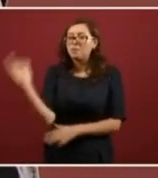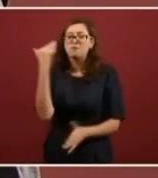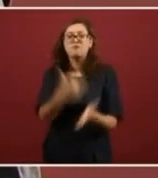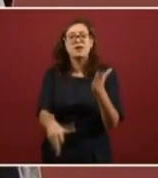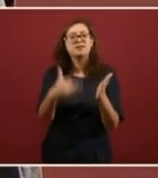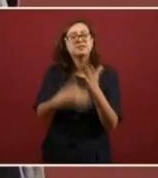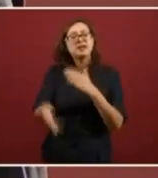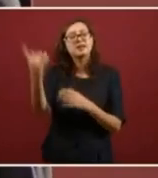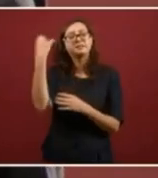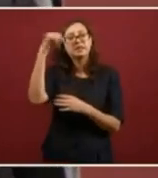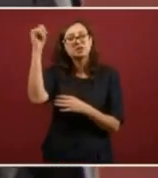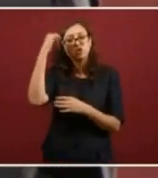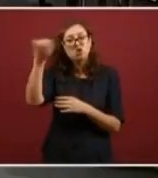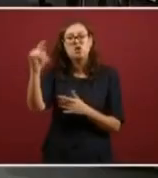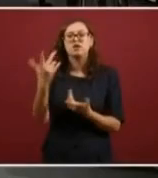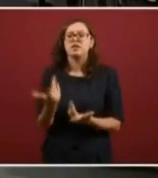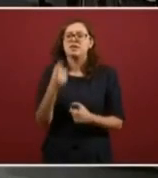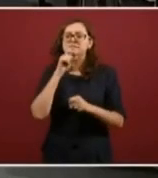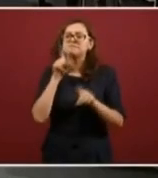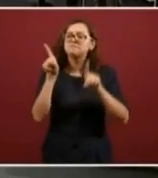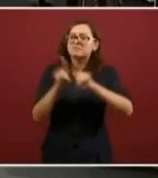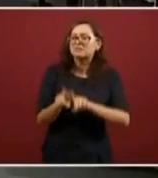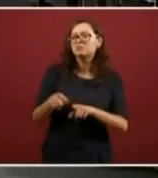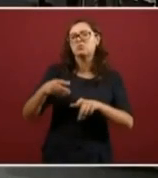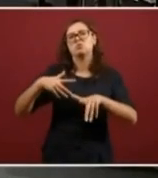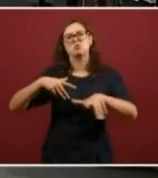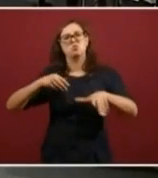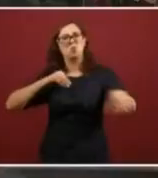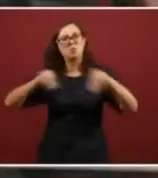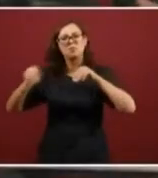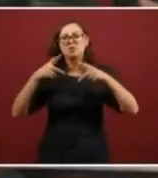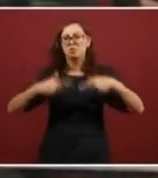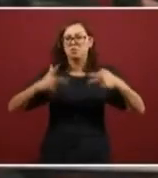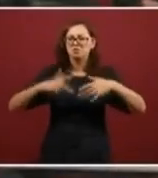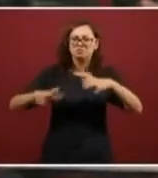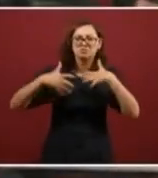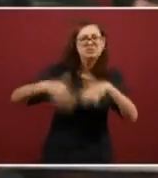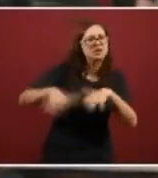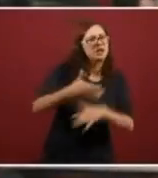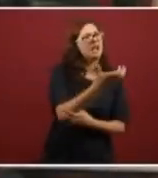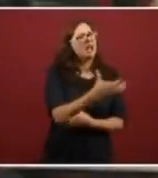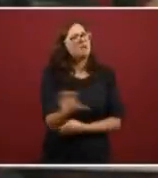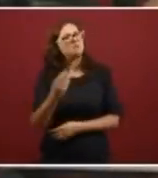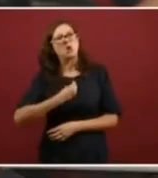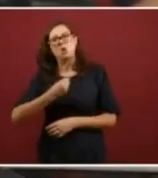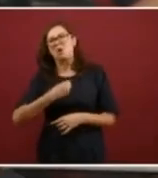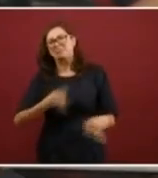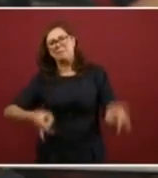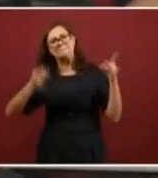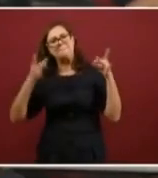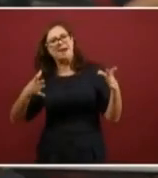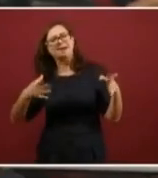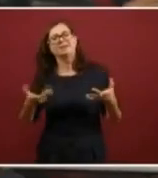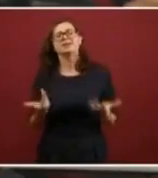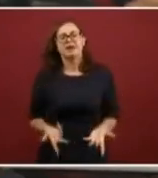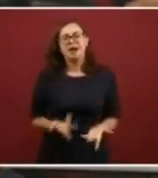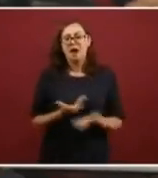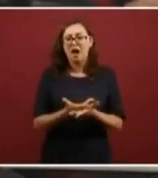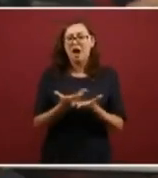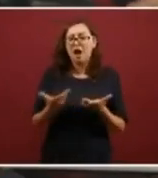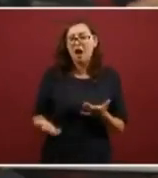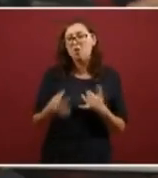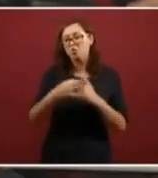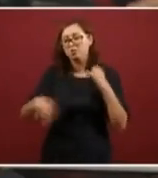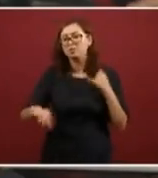llevado incluso a movimientos como el campo no aguanta más y todo esto que se vivió y que fue muy fuerte? Y por último, nada más, si se